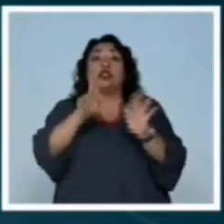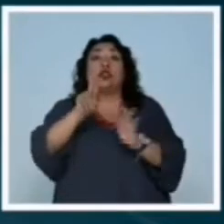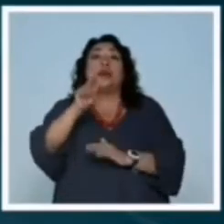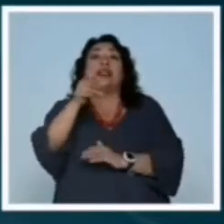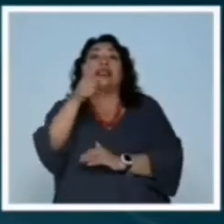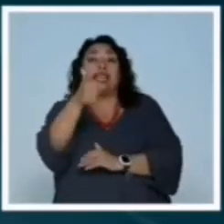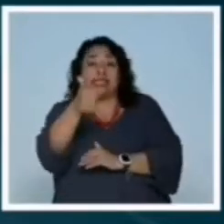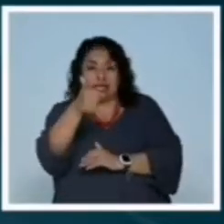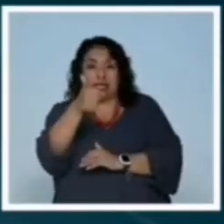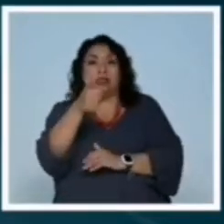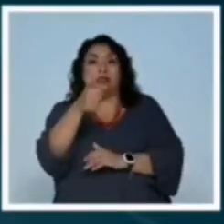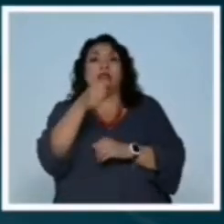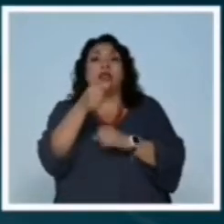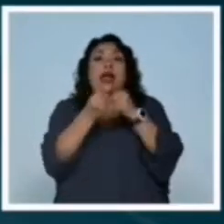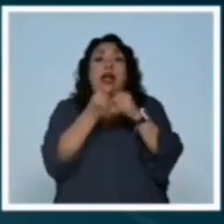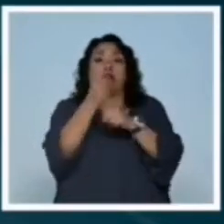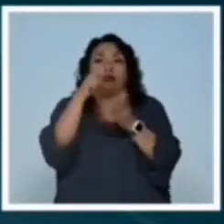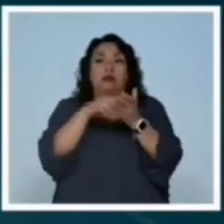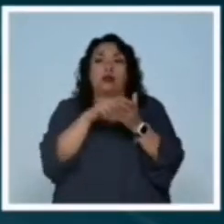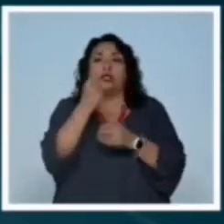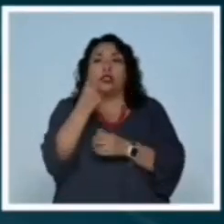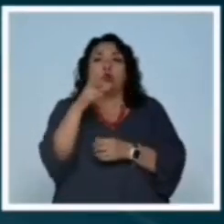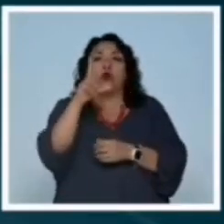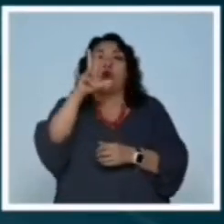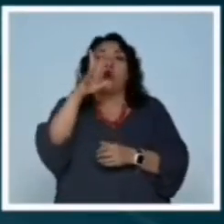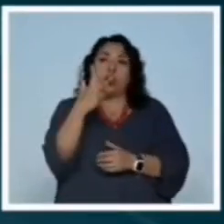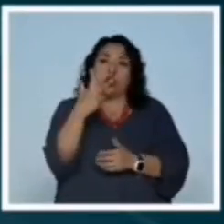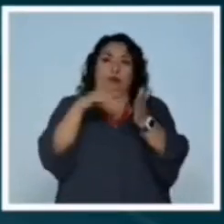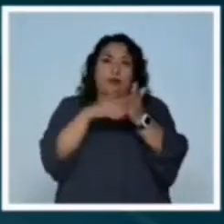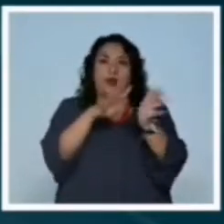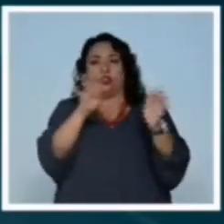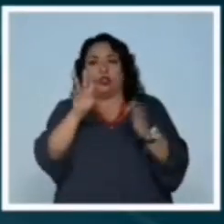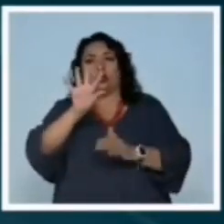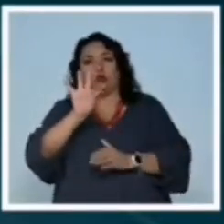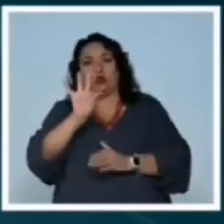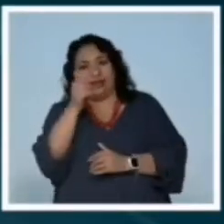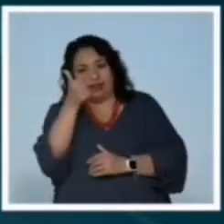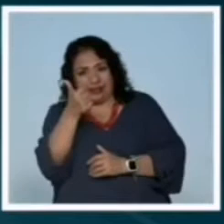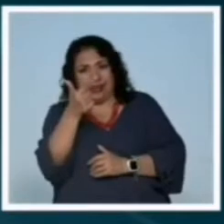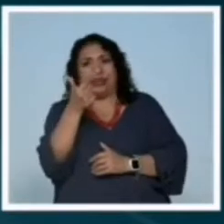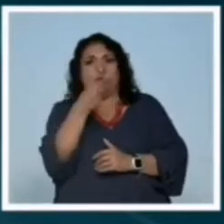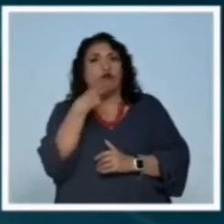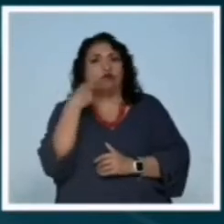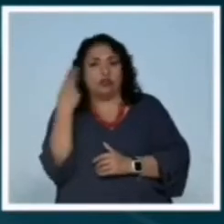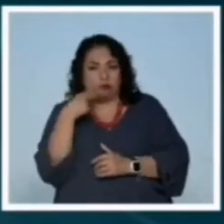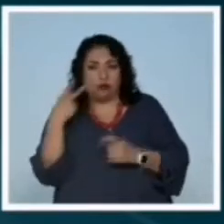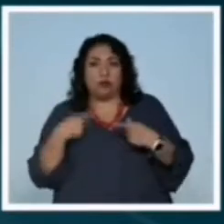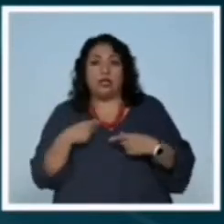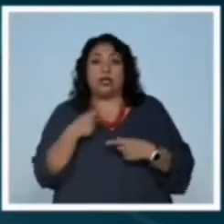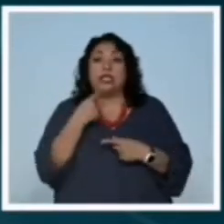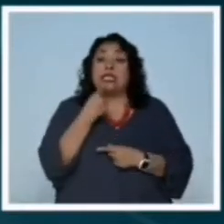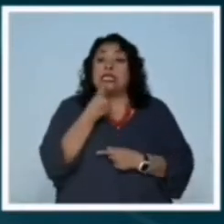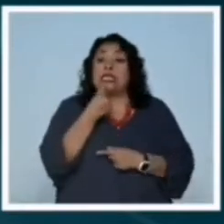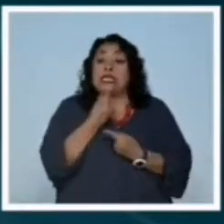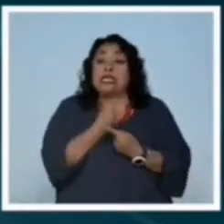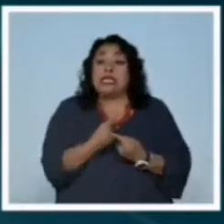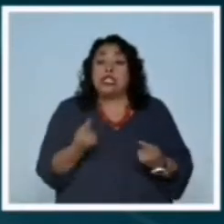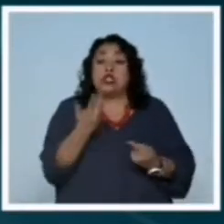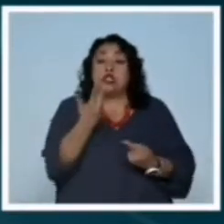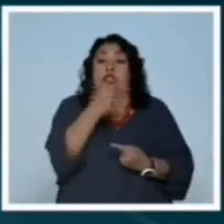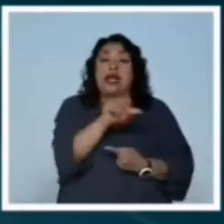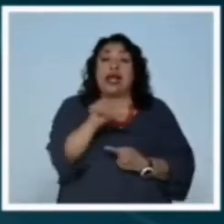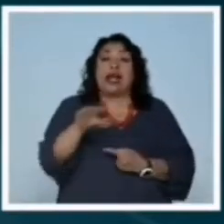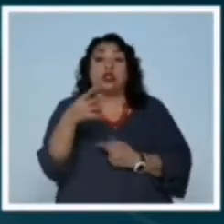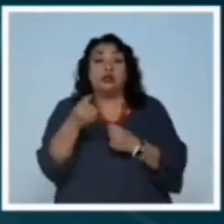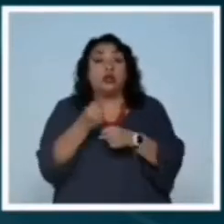y para el 2021 fueron ocho mil 447 los suicidios de niños de 10 a 14 años